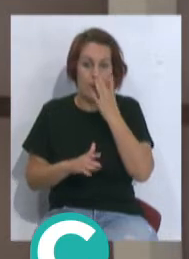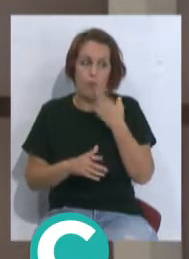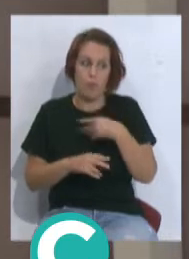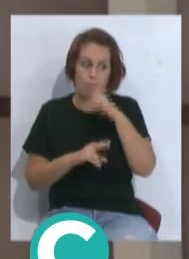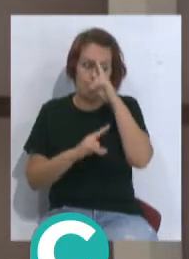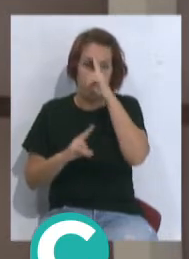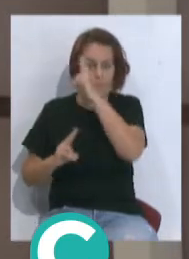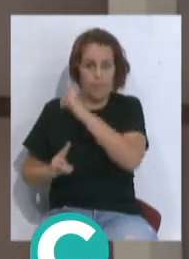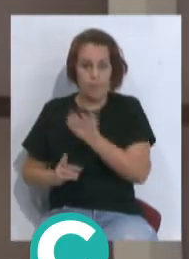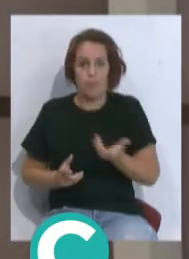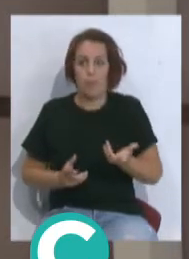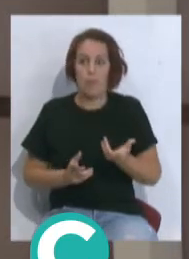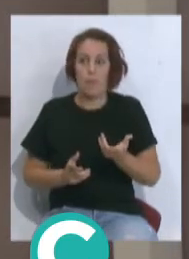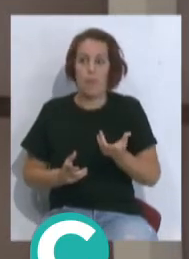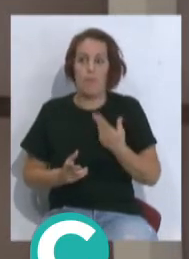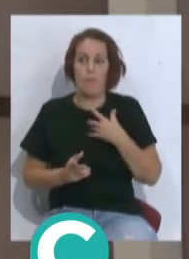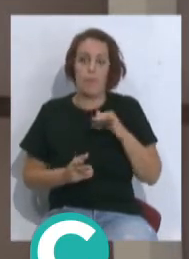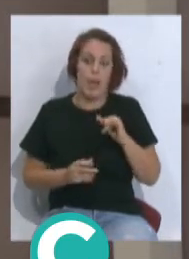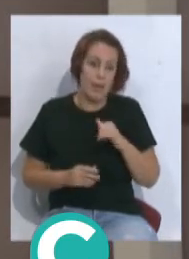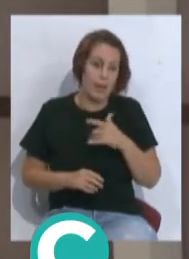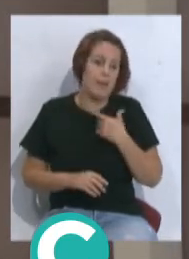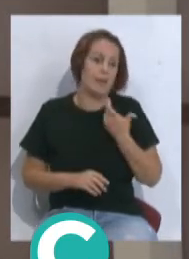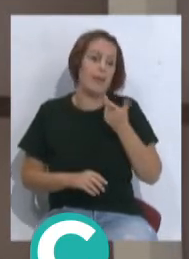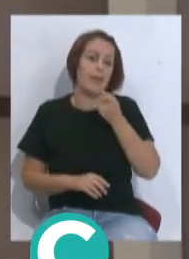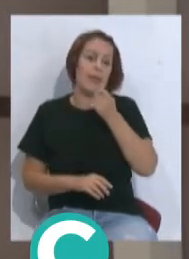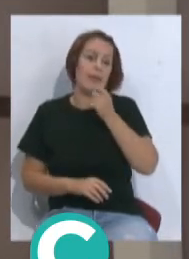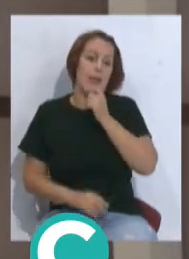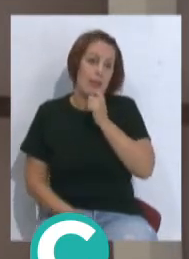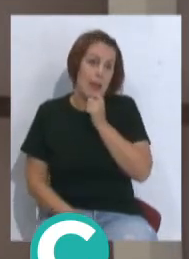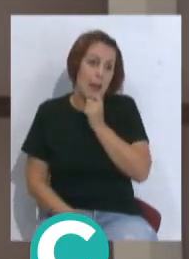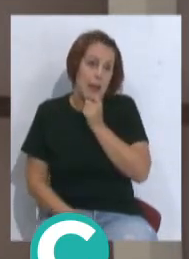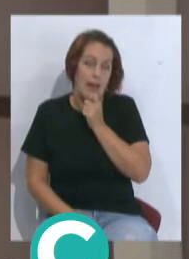respeto, hay exaltaciones, hay pregones, hay